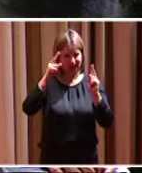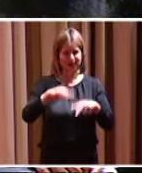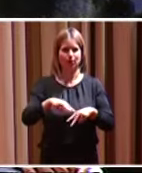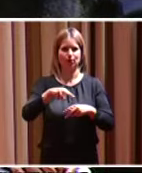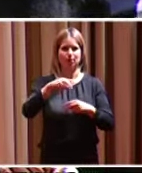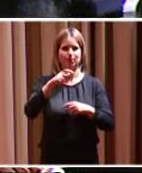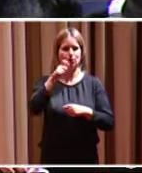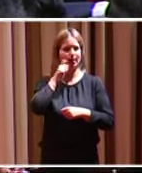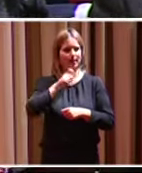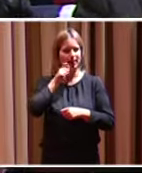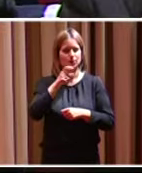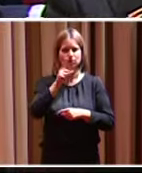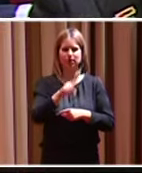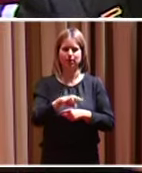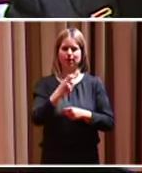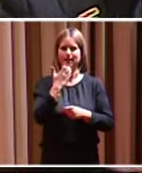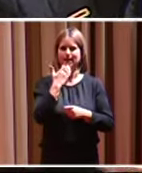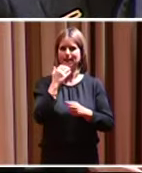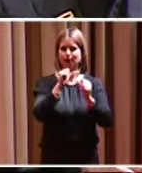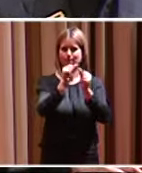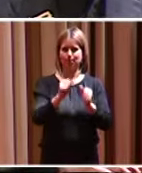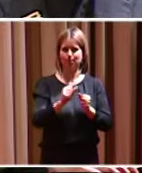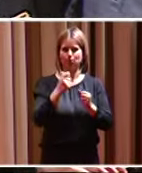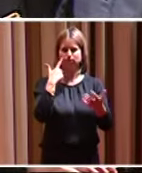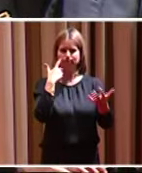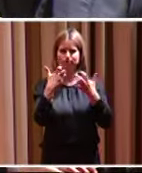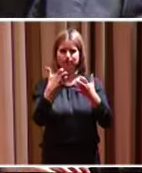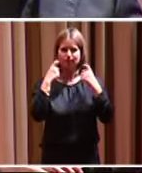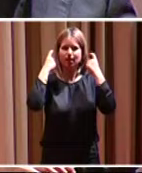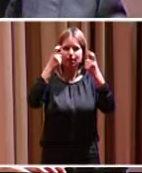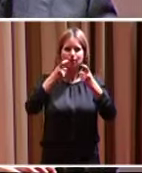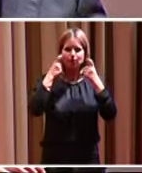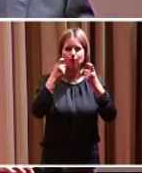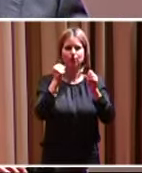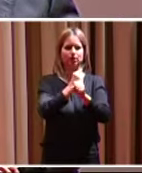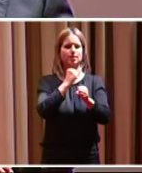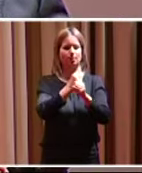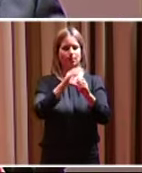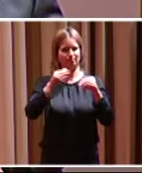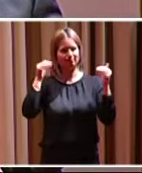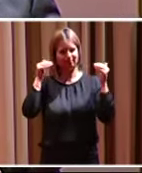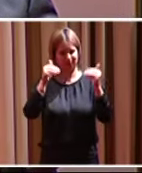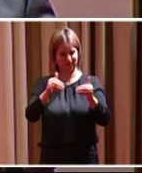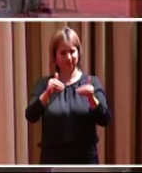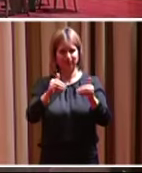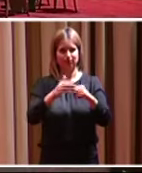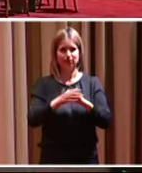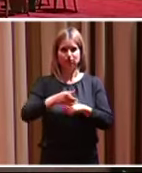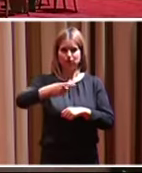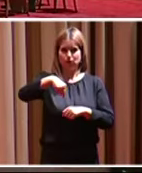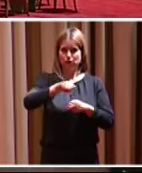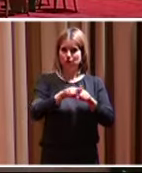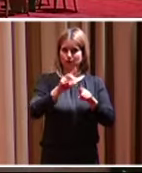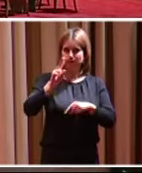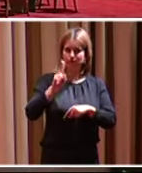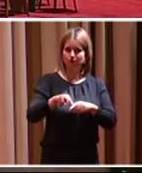apreciada, destacando como ejemplo de esfuerzo, trabajo y dedicación. Os convertís